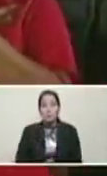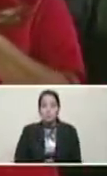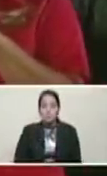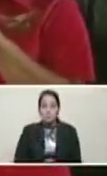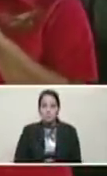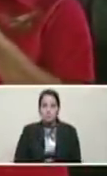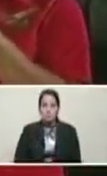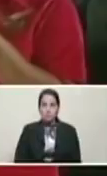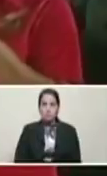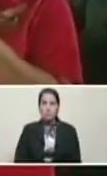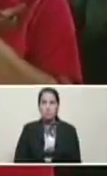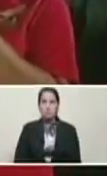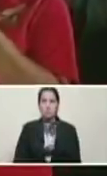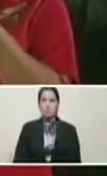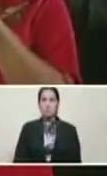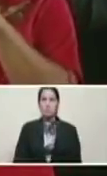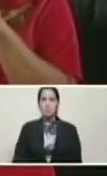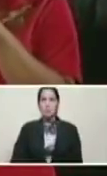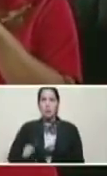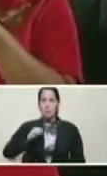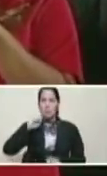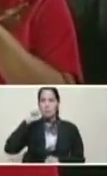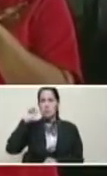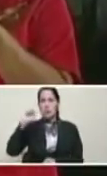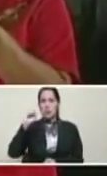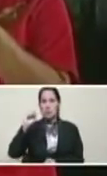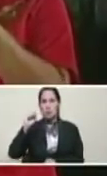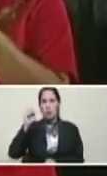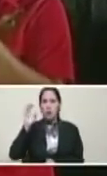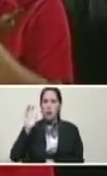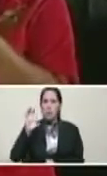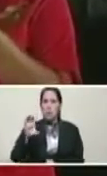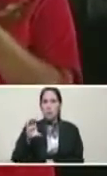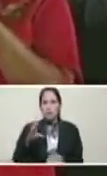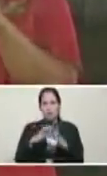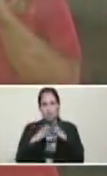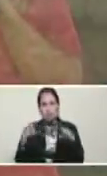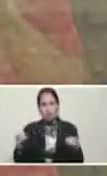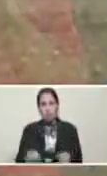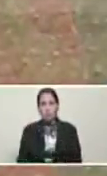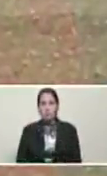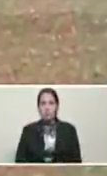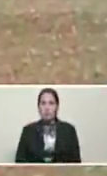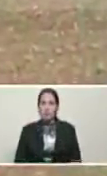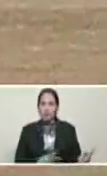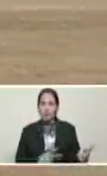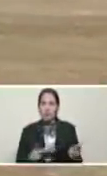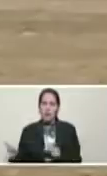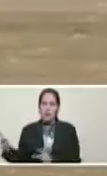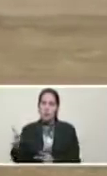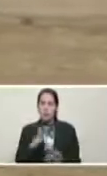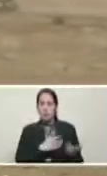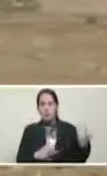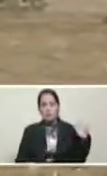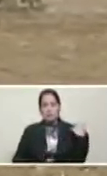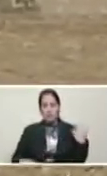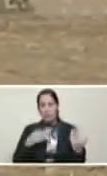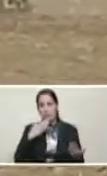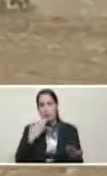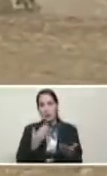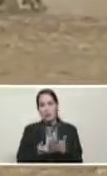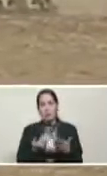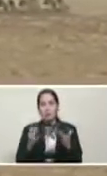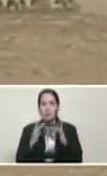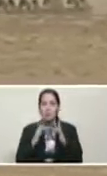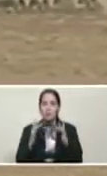venceremos en cojedes y venceremos en la patria todas adelante presidente muchísimas gracias por este